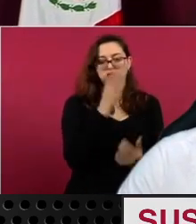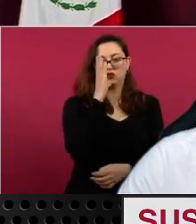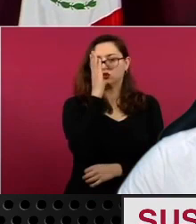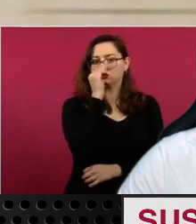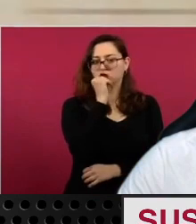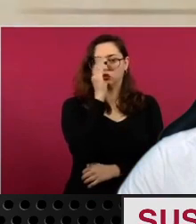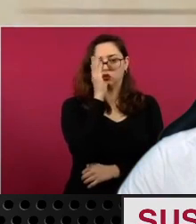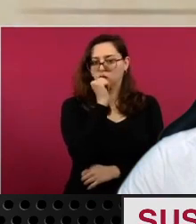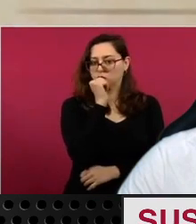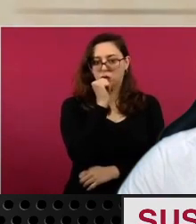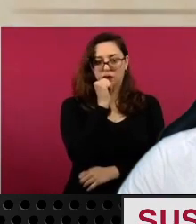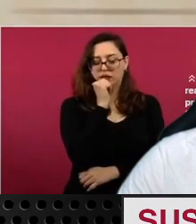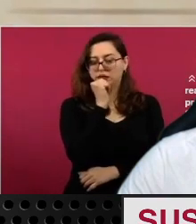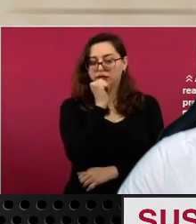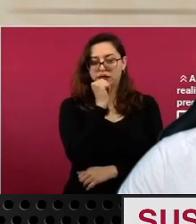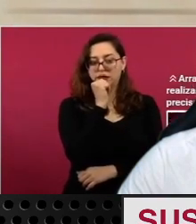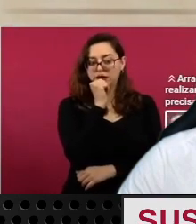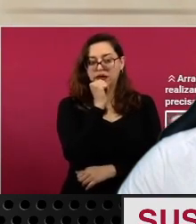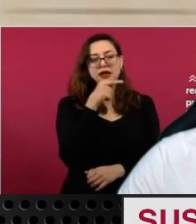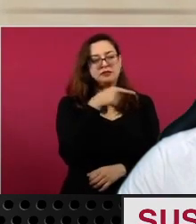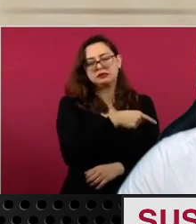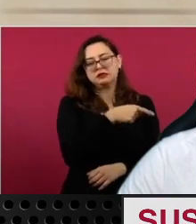el finado Paz